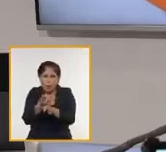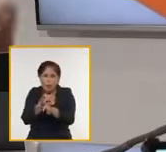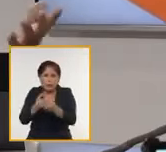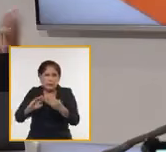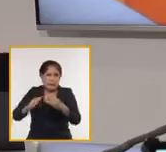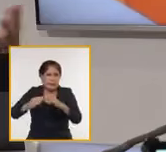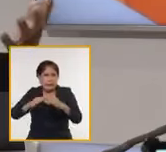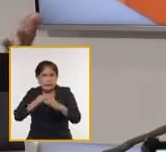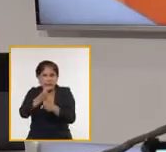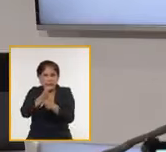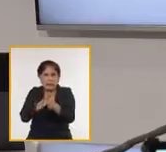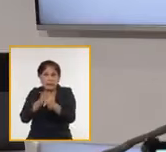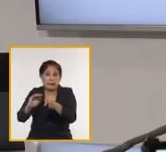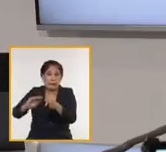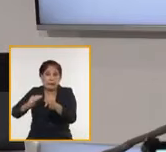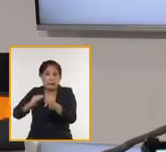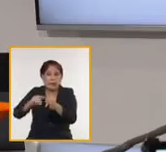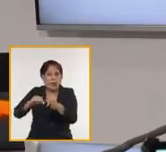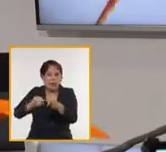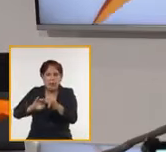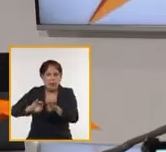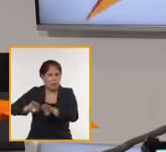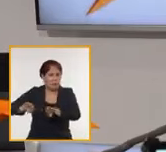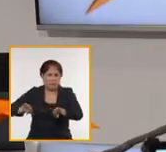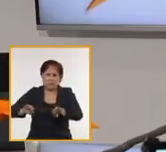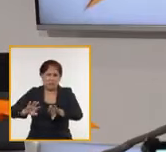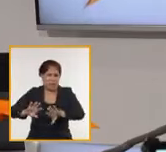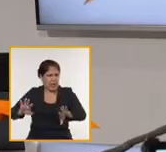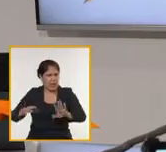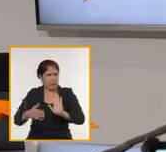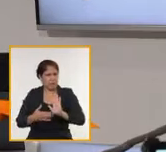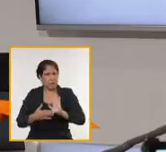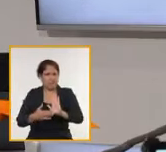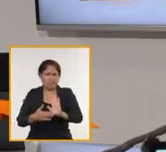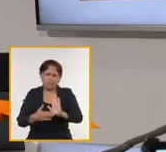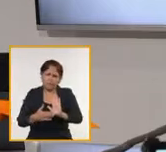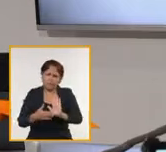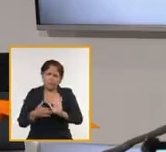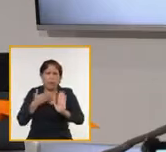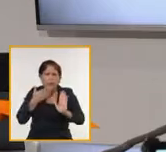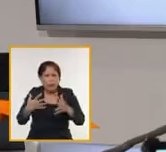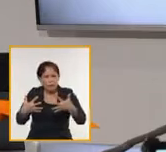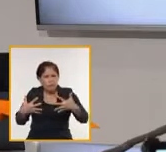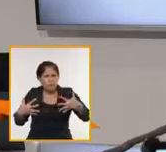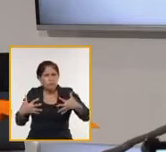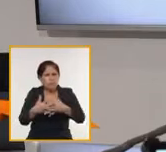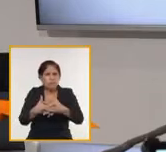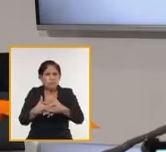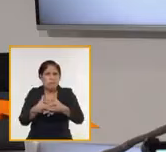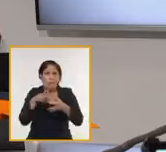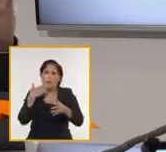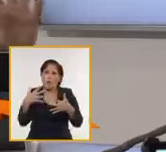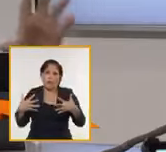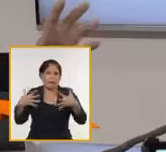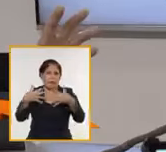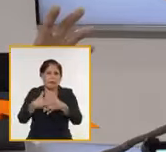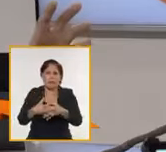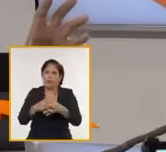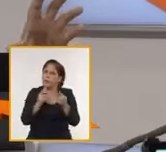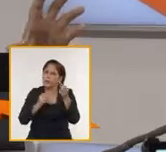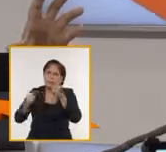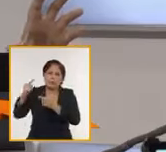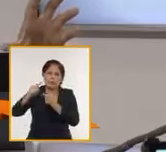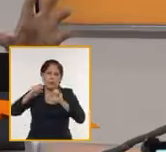fricciones fronterizas, pero han dado una muestra de poner en primer lugar lo